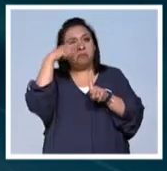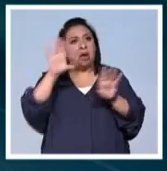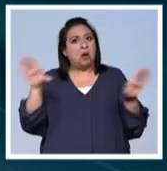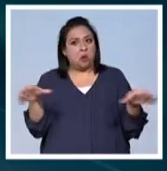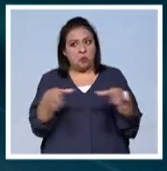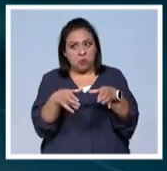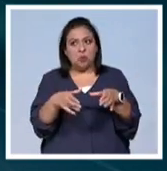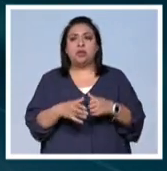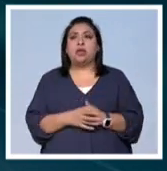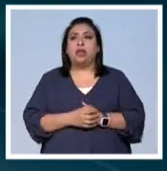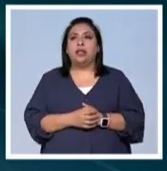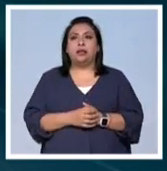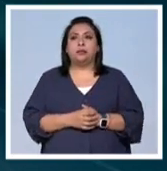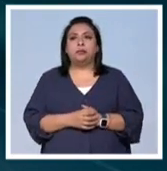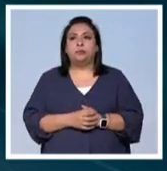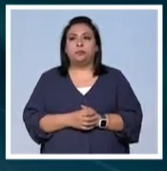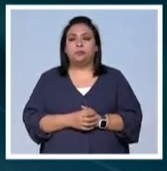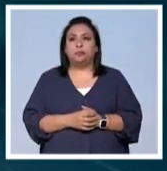comunidad